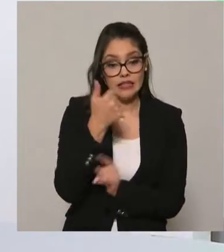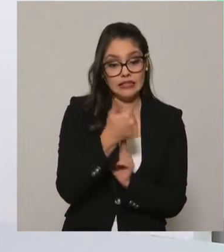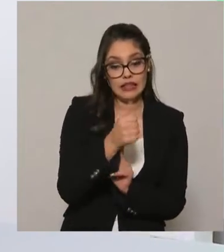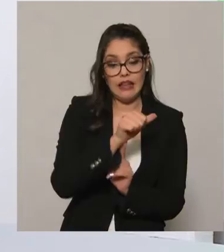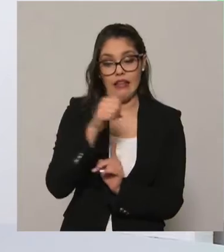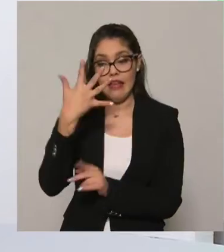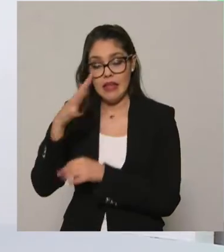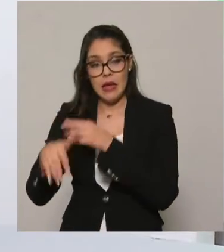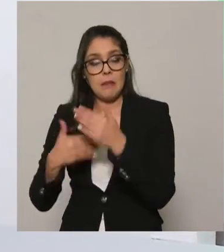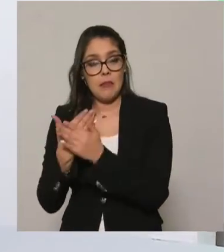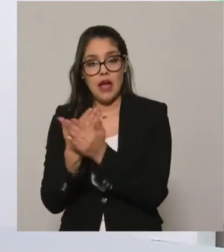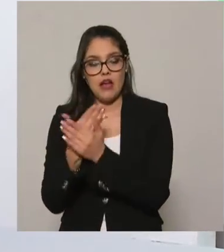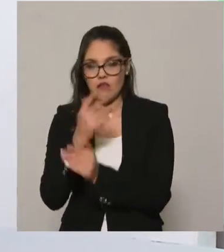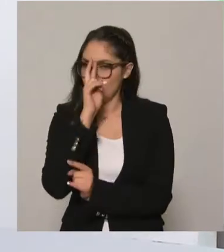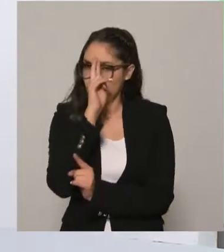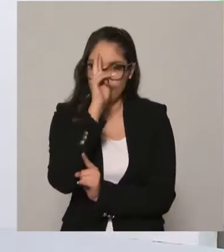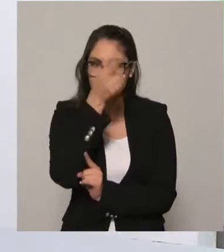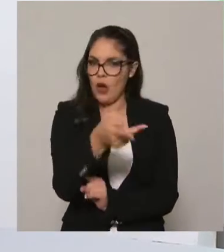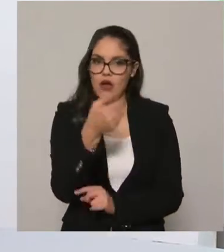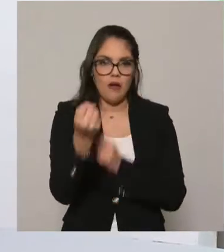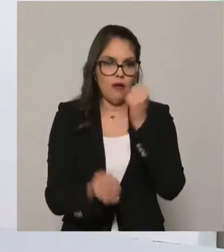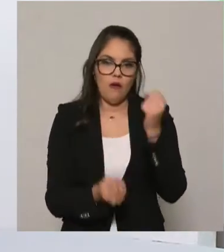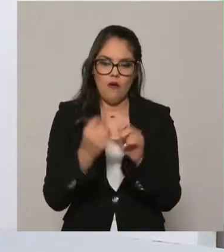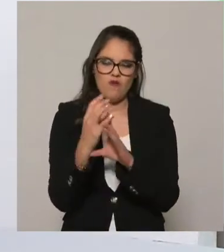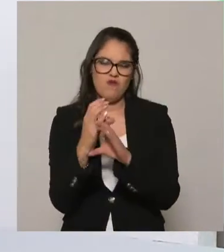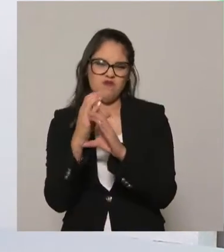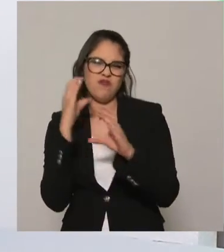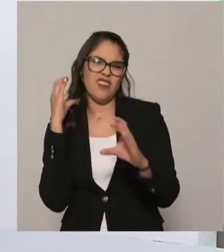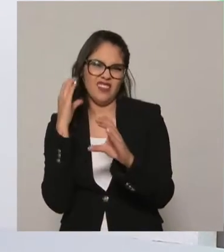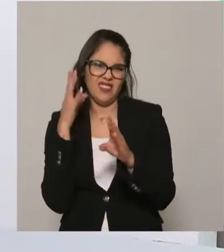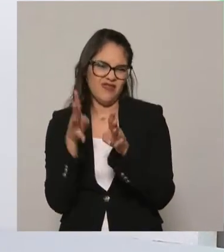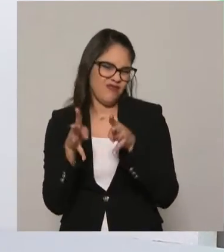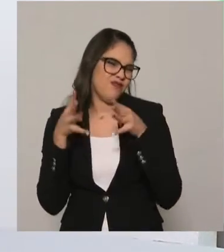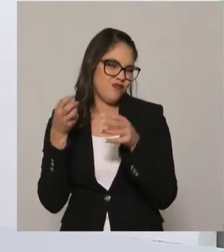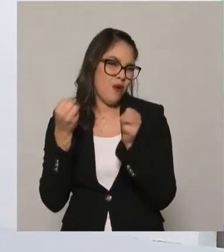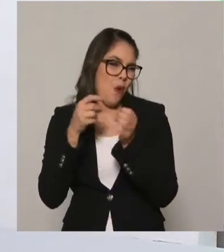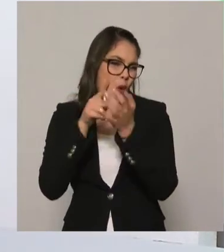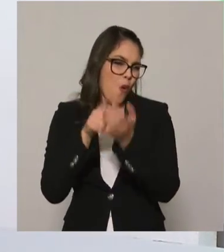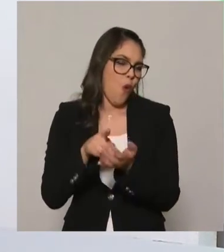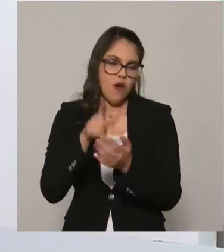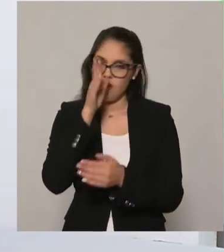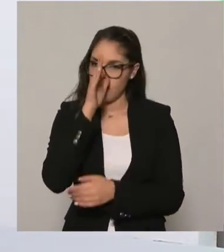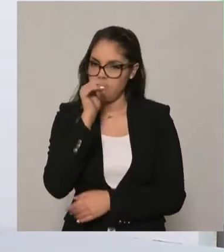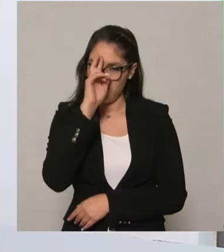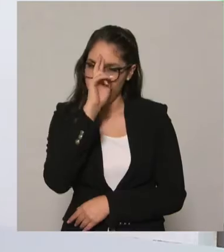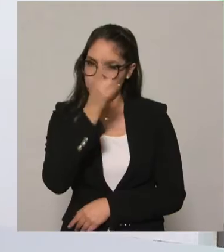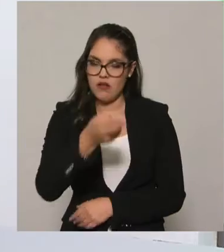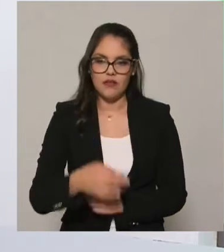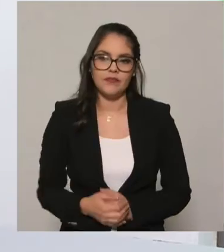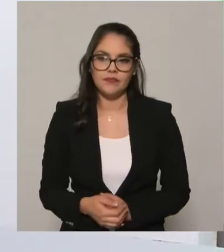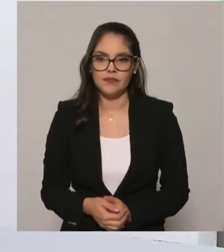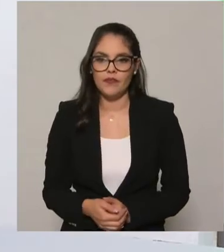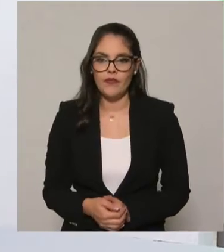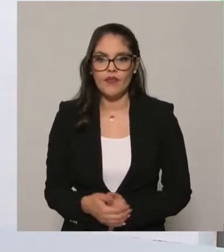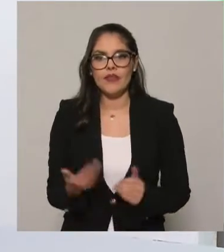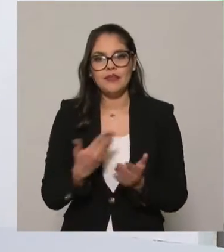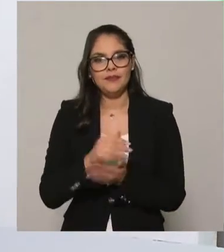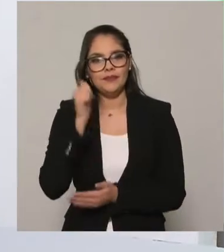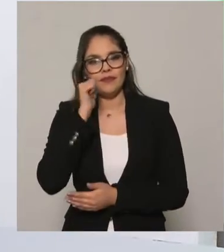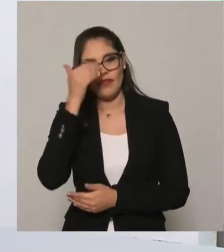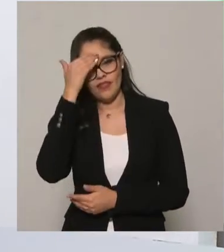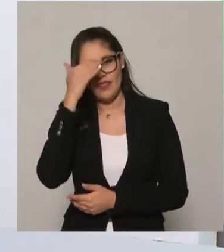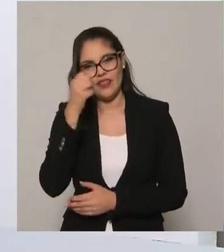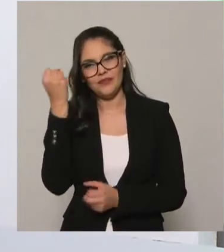la circulación en las vialidades de la Ciudad de México. Claro, bueno, lo que sí es que ya traer un vehículo, conducir